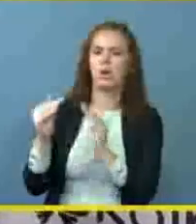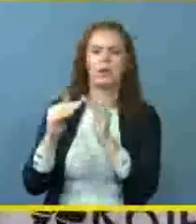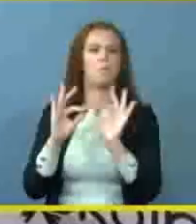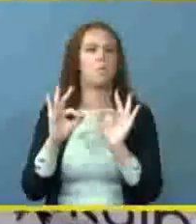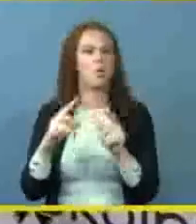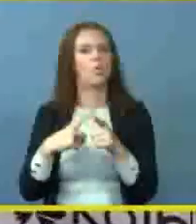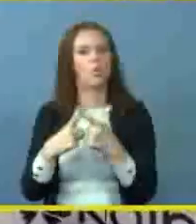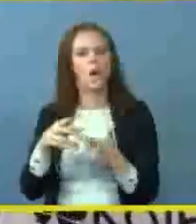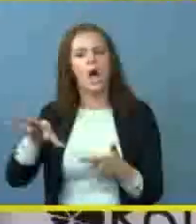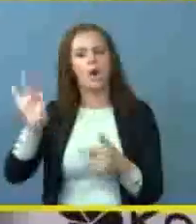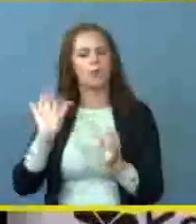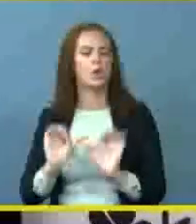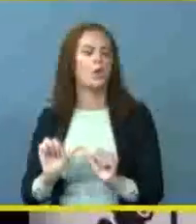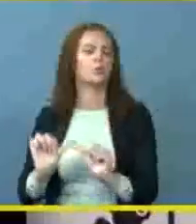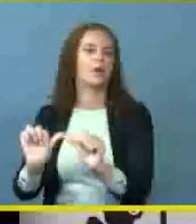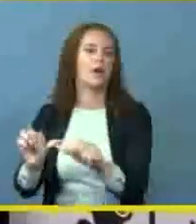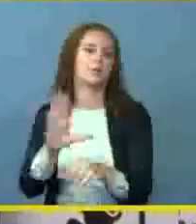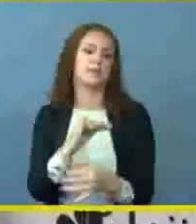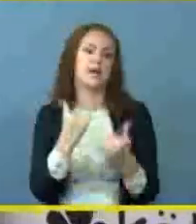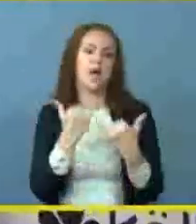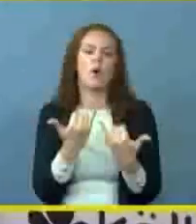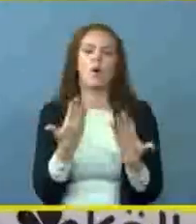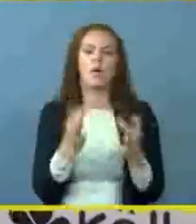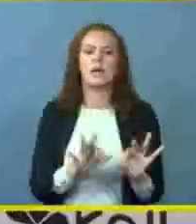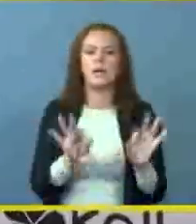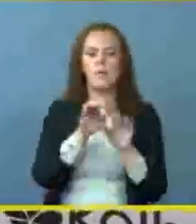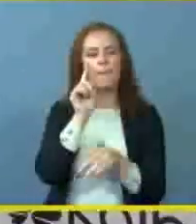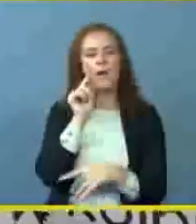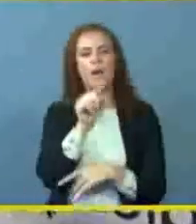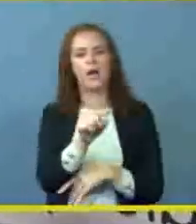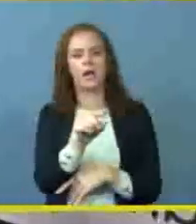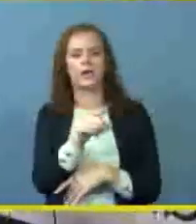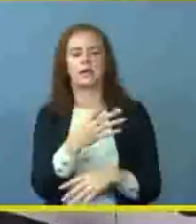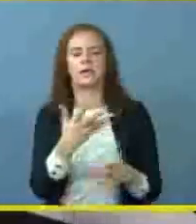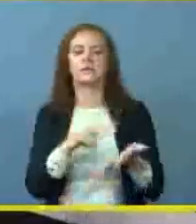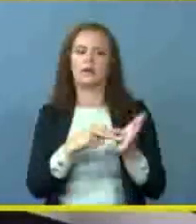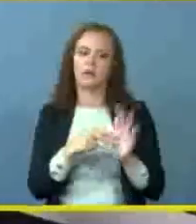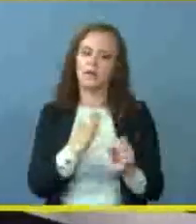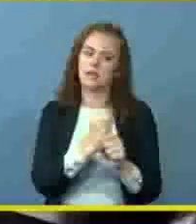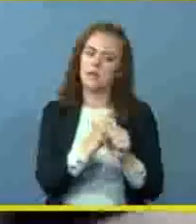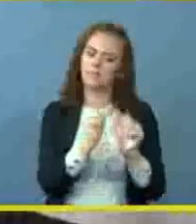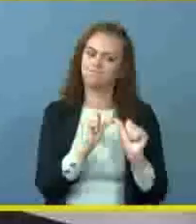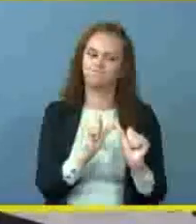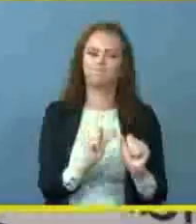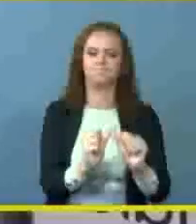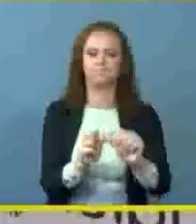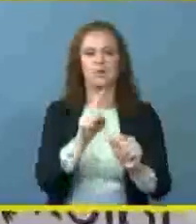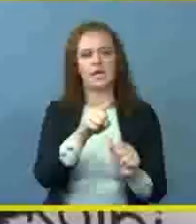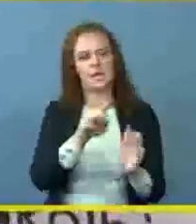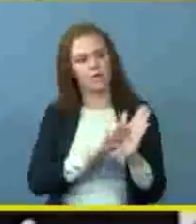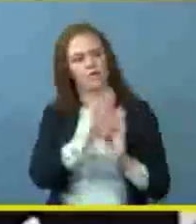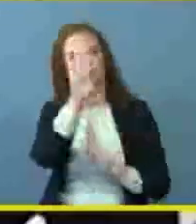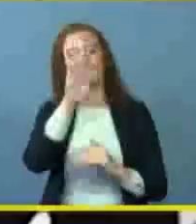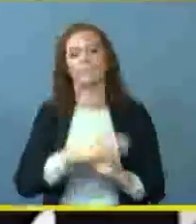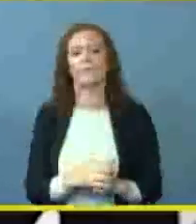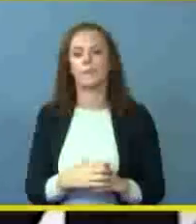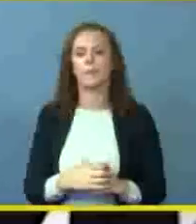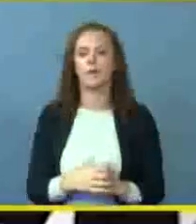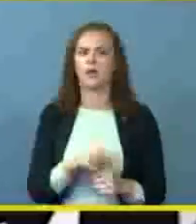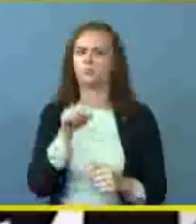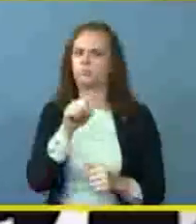creo que ha encontrado esa constancia y ahora lo que importa para él, o lo importante para él es trabajar y mantenerlo y que se haga de ahí para arriba. Y él ha